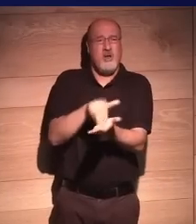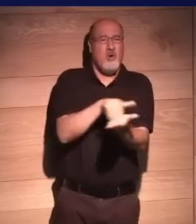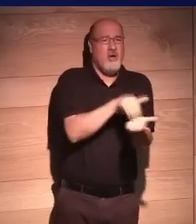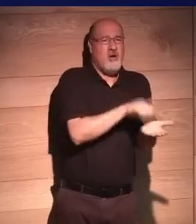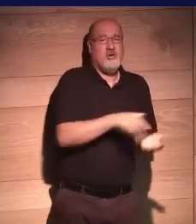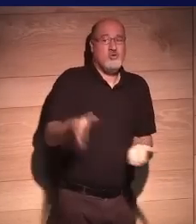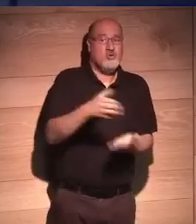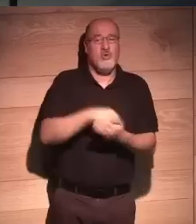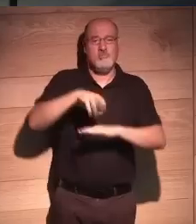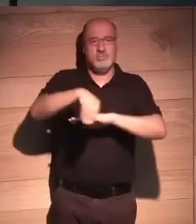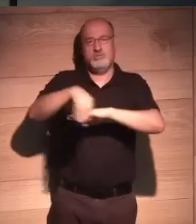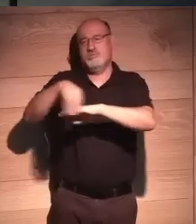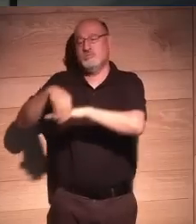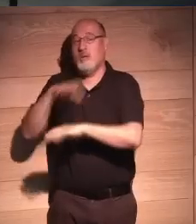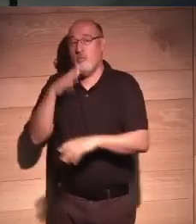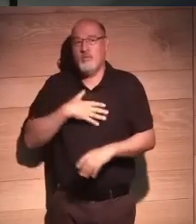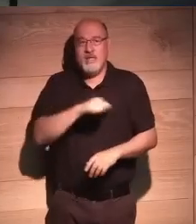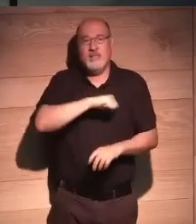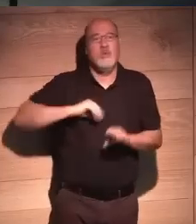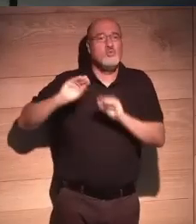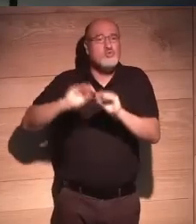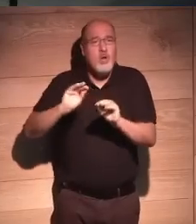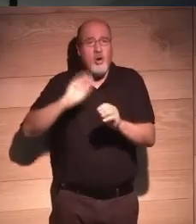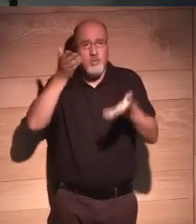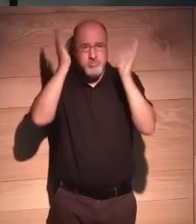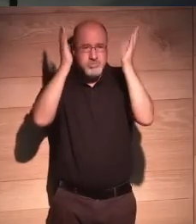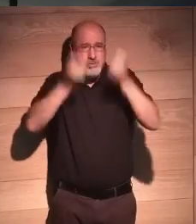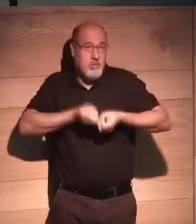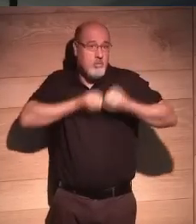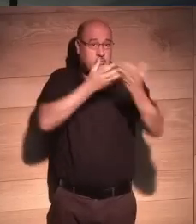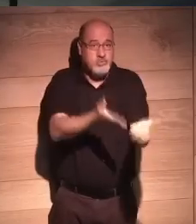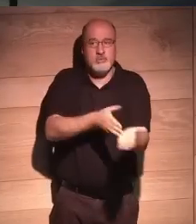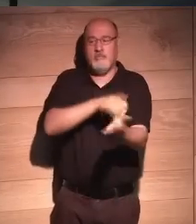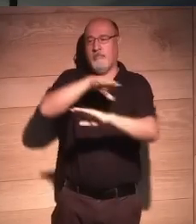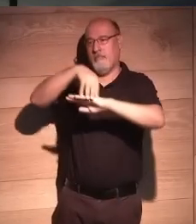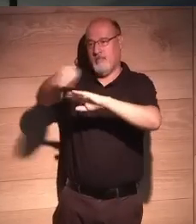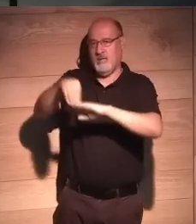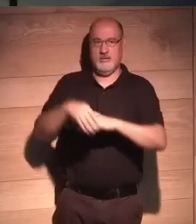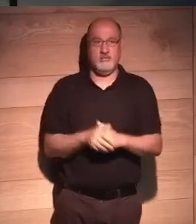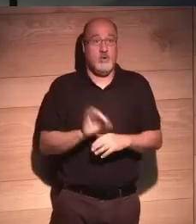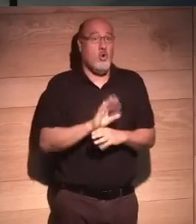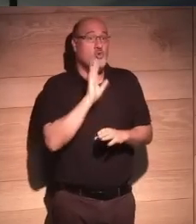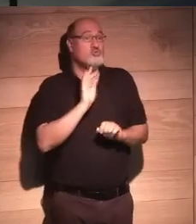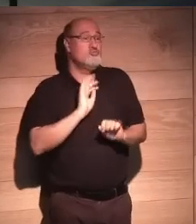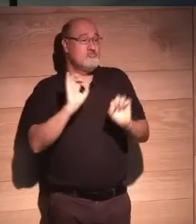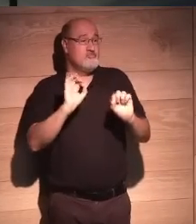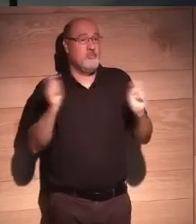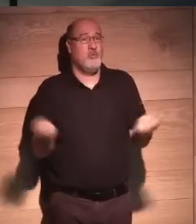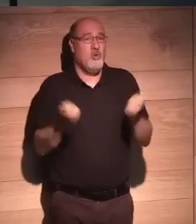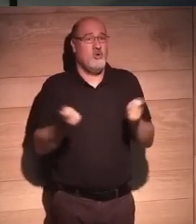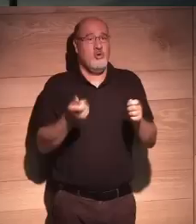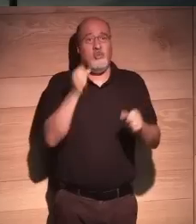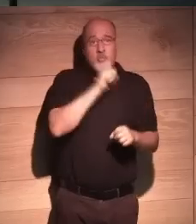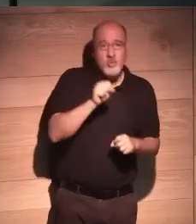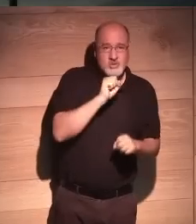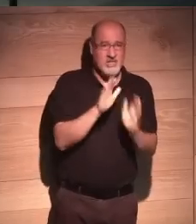intimidades, ¿no? O por decir barbaridades, ¿no? Que son las dos cosas. O estás de promoción por algo, claro. Incluso los que están de promoción ya intentan